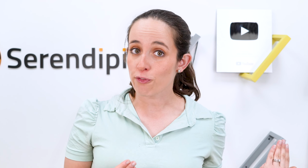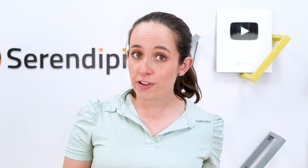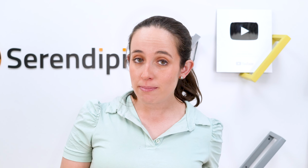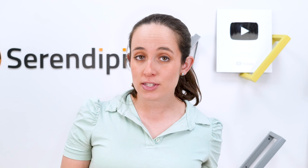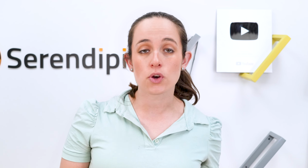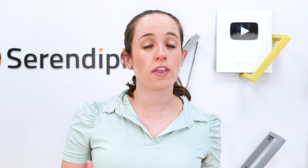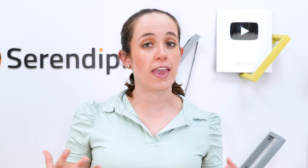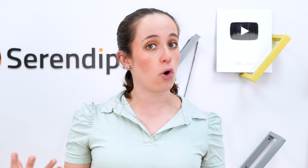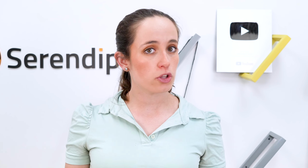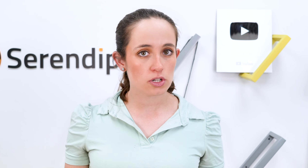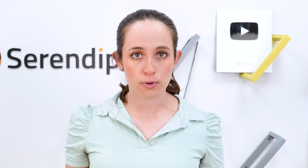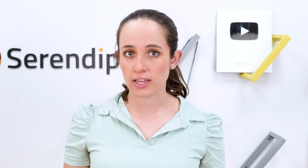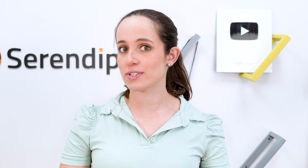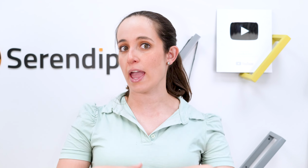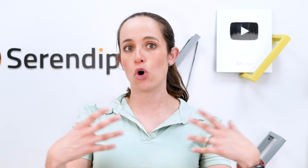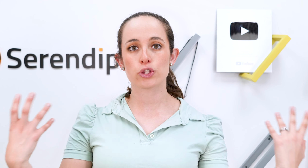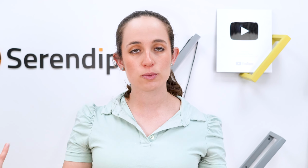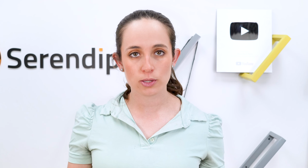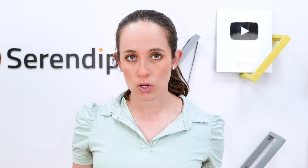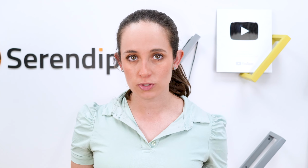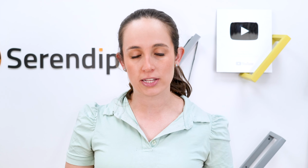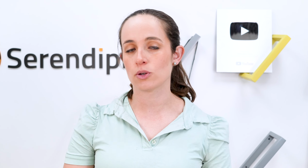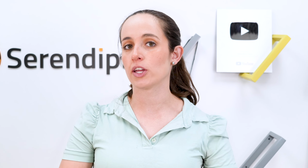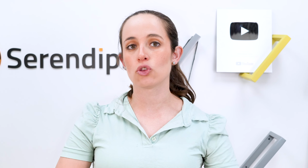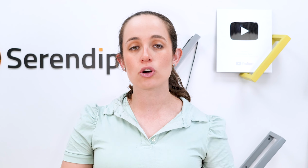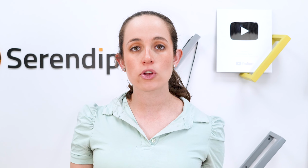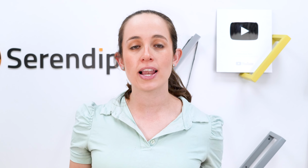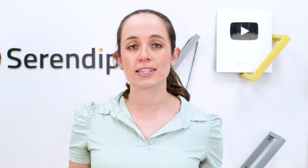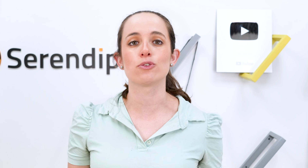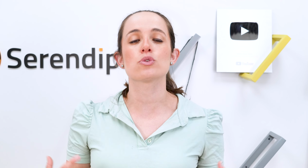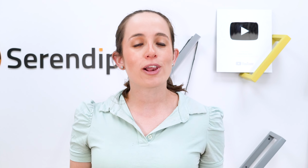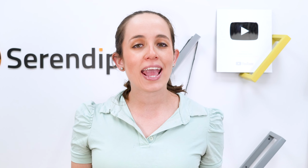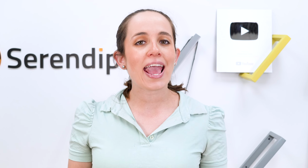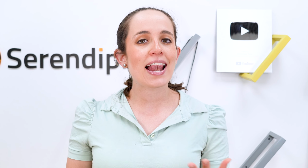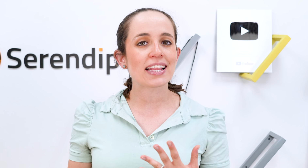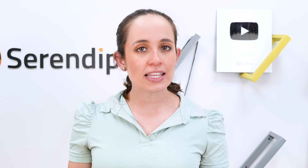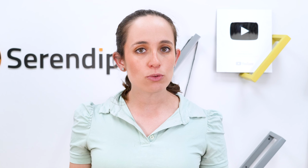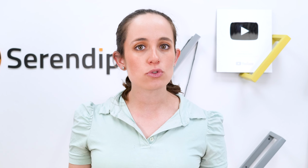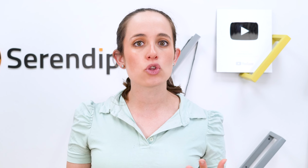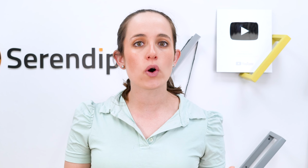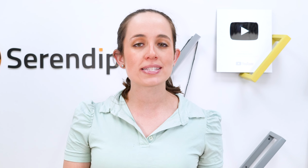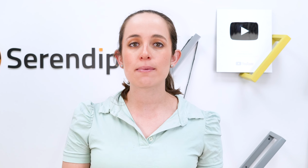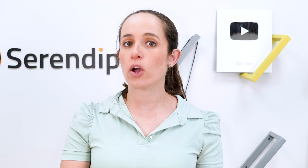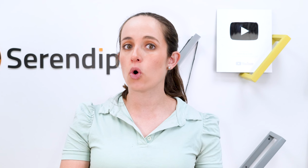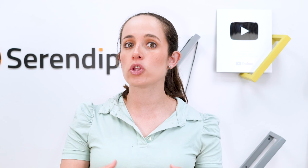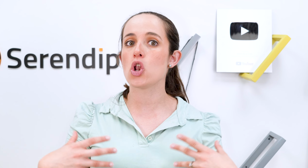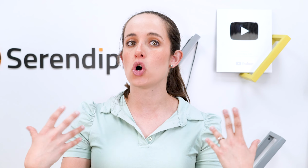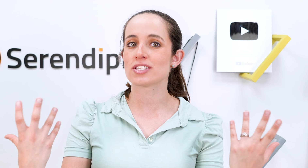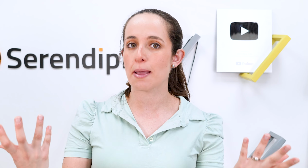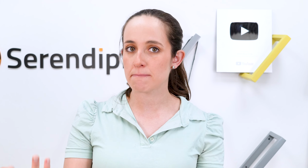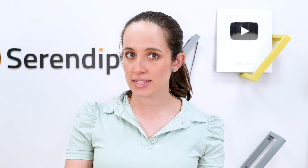esta confirmación de otros reporteros de otros medios de comunicación que no son Latinus, ¿por qué Latinus no estaba